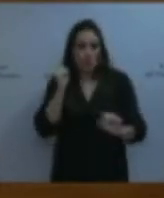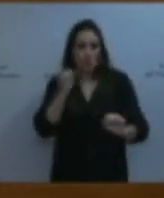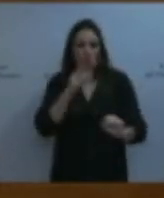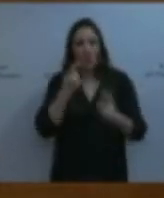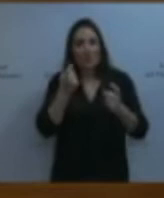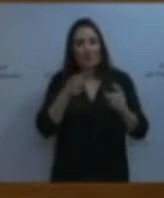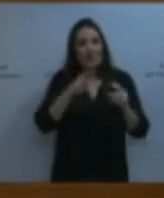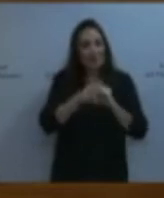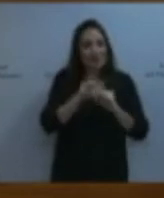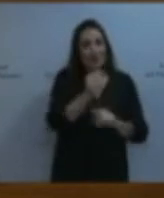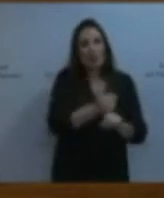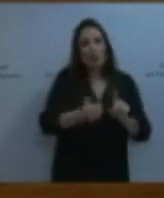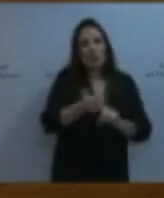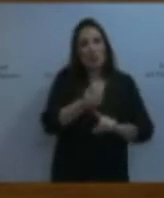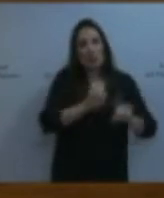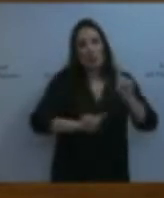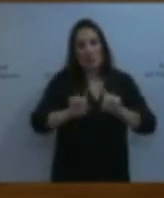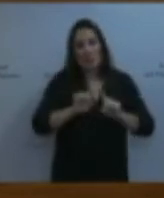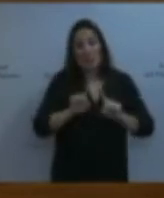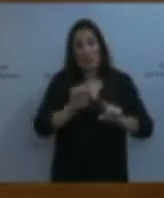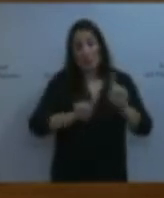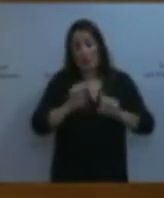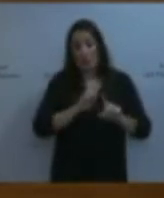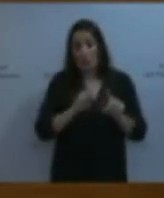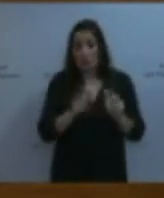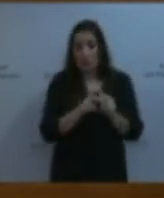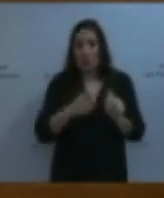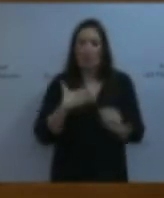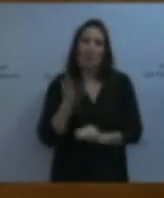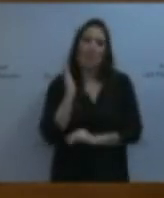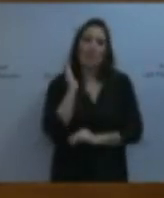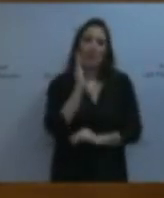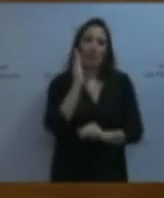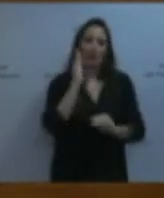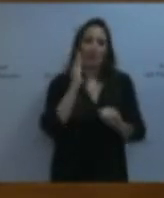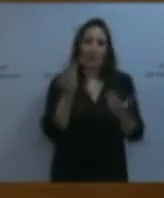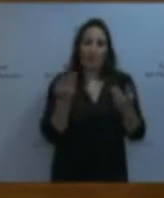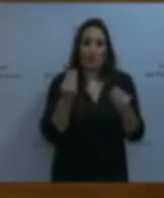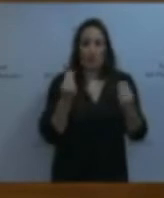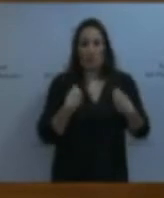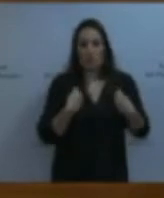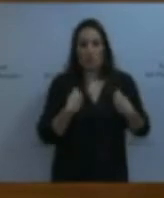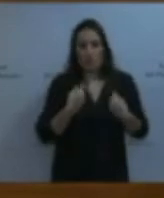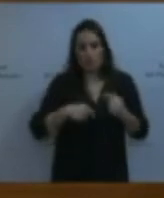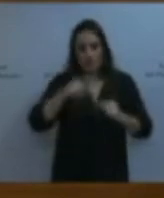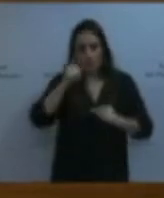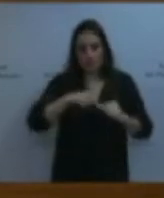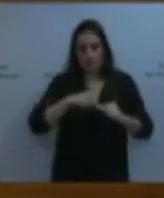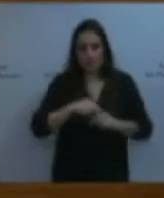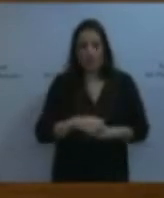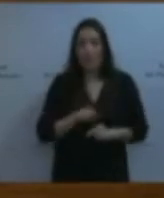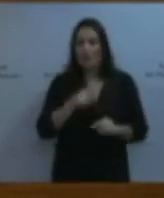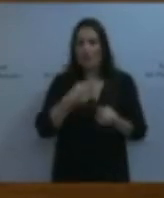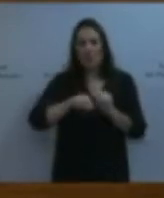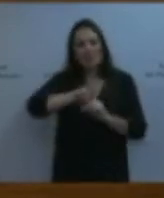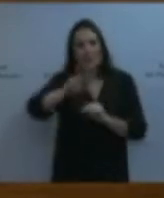resolver situaciones de conflictividad social que perturban la buena convivencia vecinal. Y todos aquellos aspectos precisos